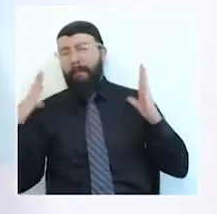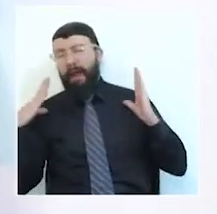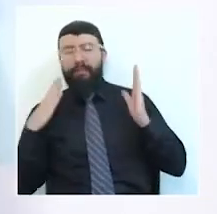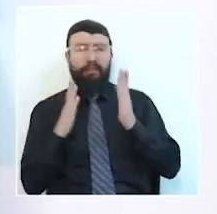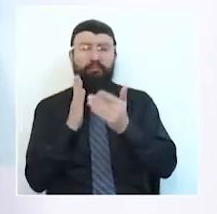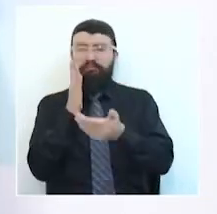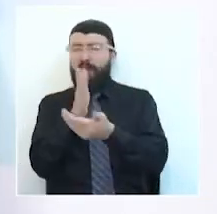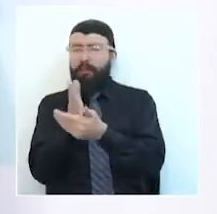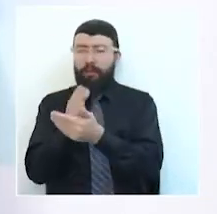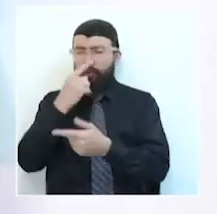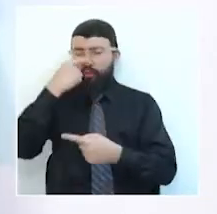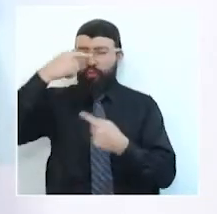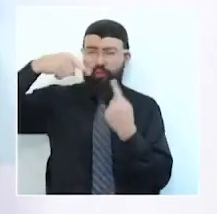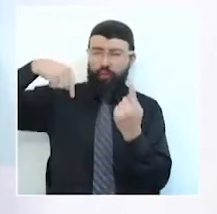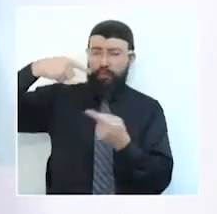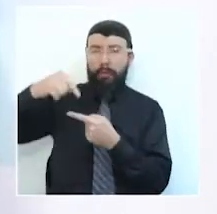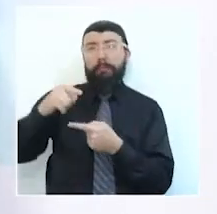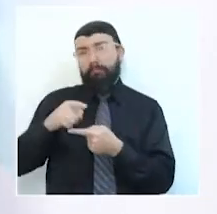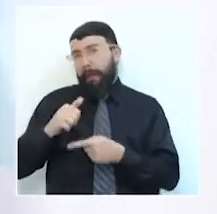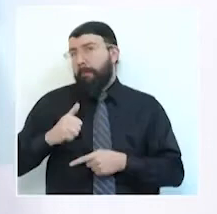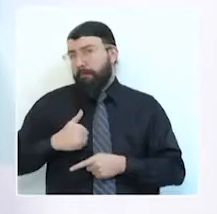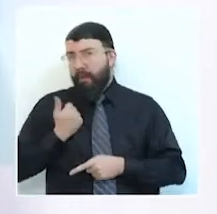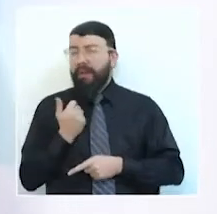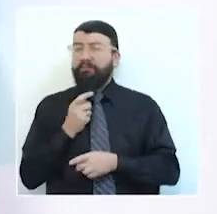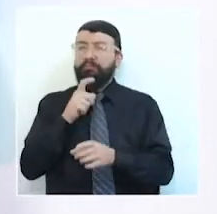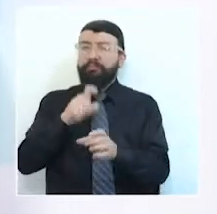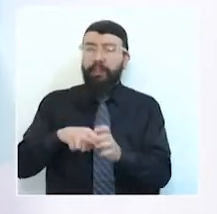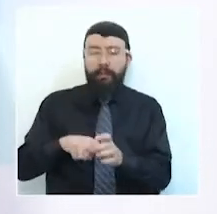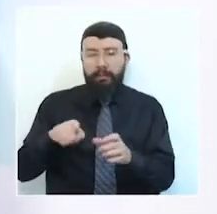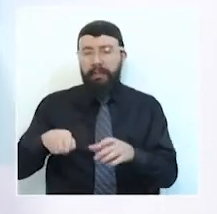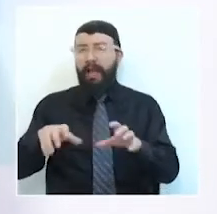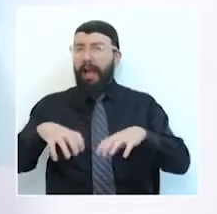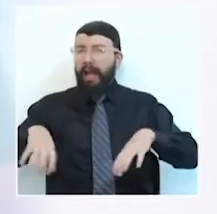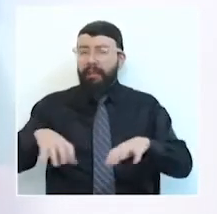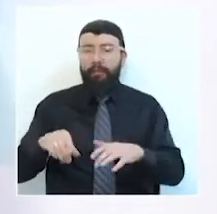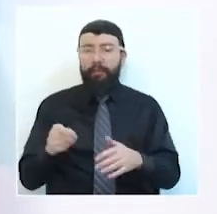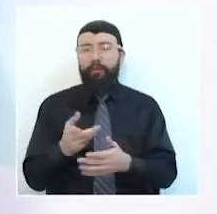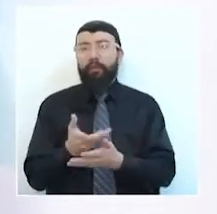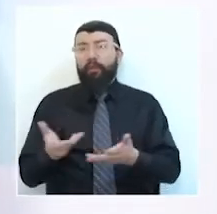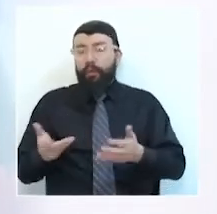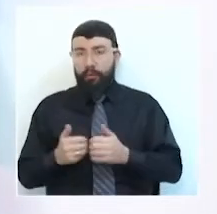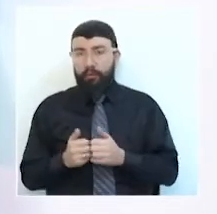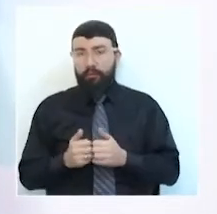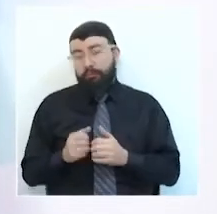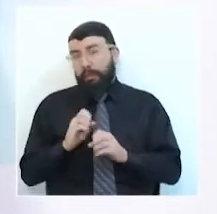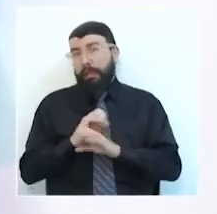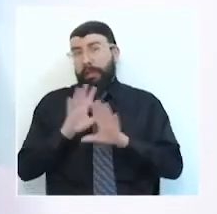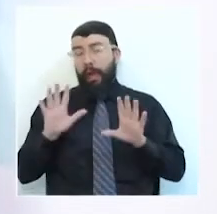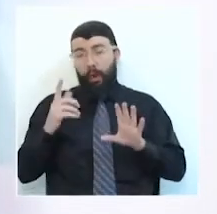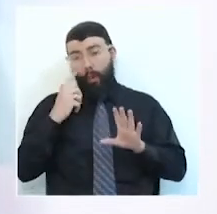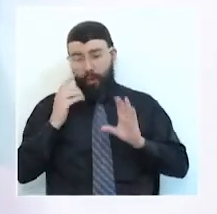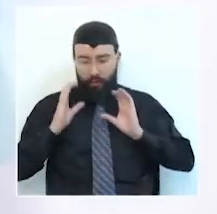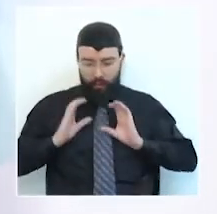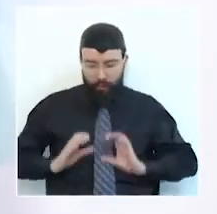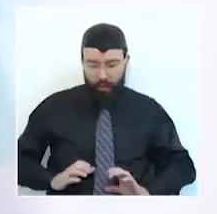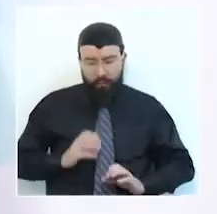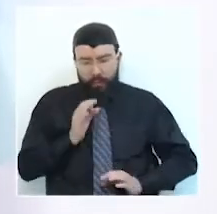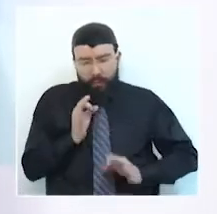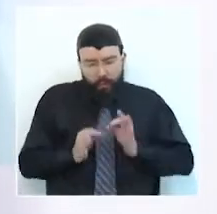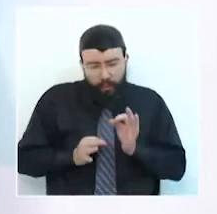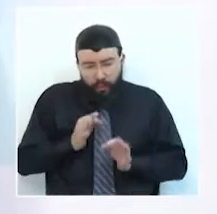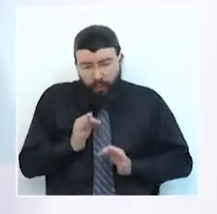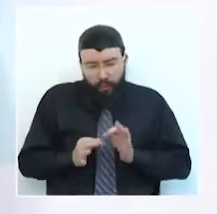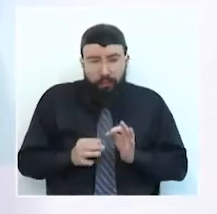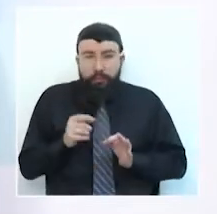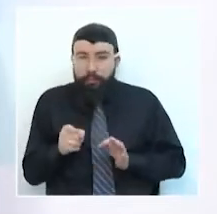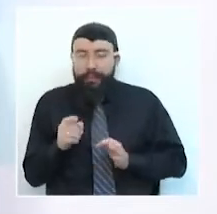entrar en todo este tipo de actividades no evidentemente hay que cuidar mucho el cuerpo y el termalismo todo